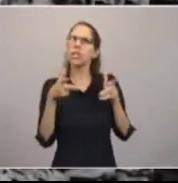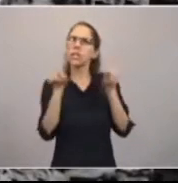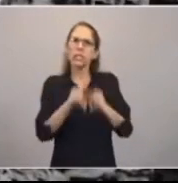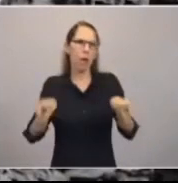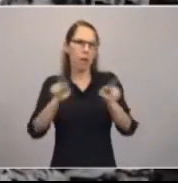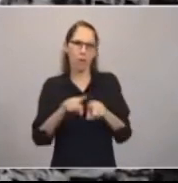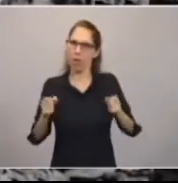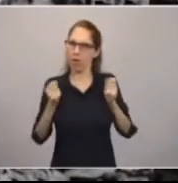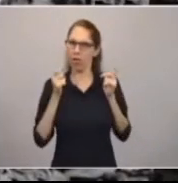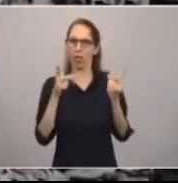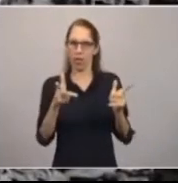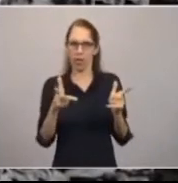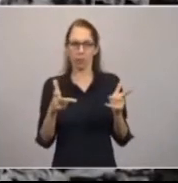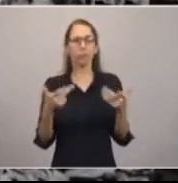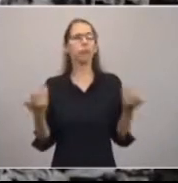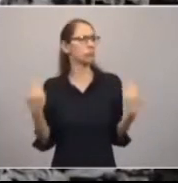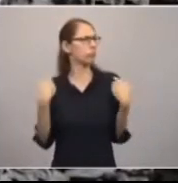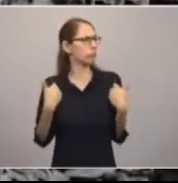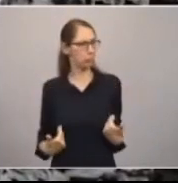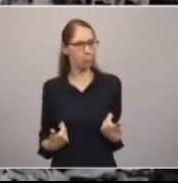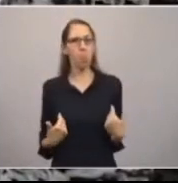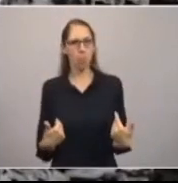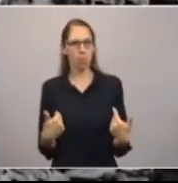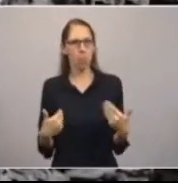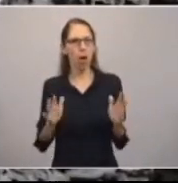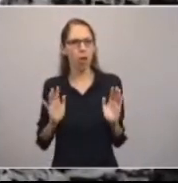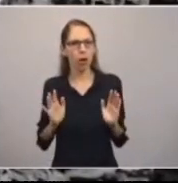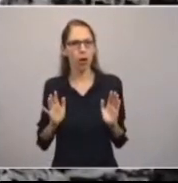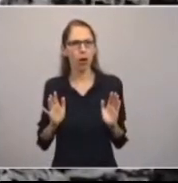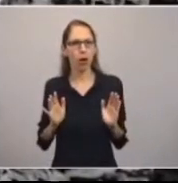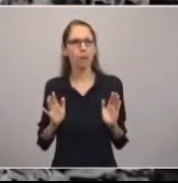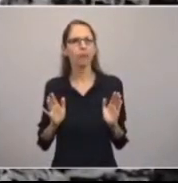a estar atado siempre al mismo mástil, ¿no? A